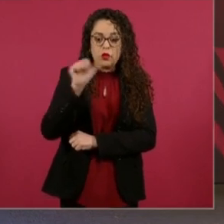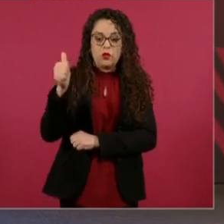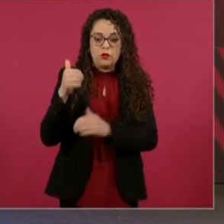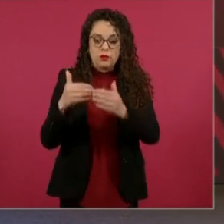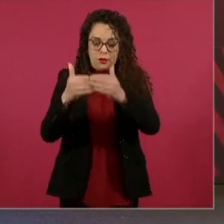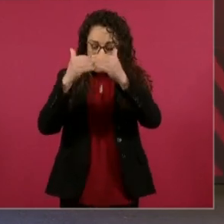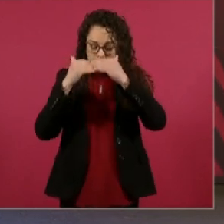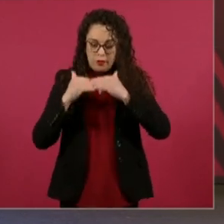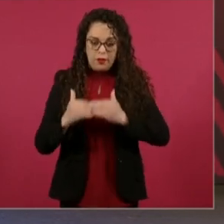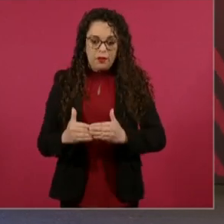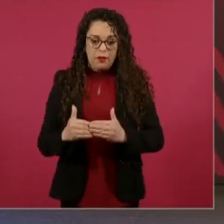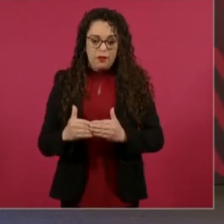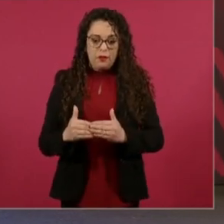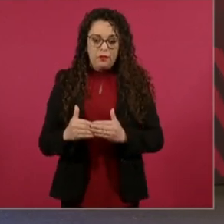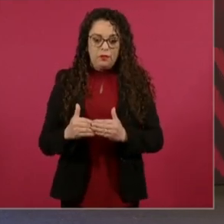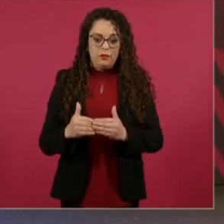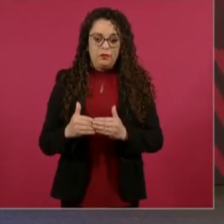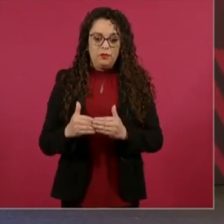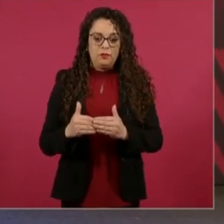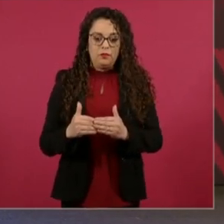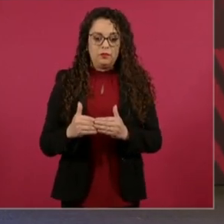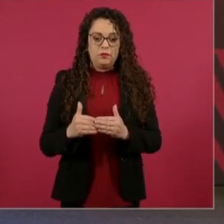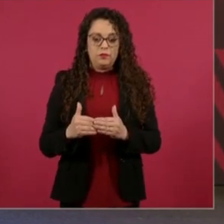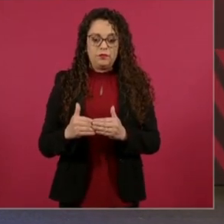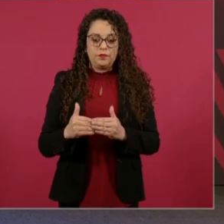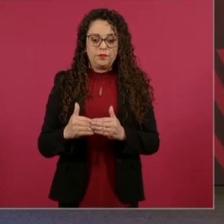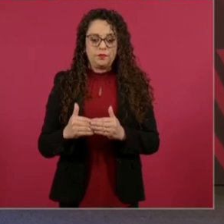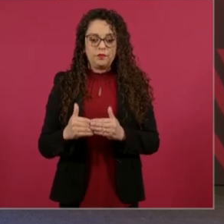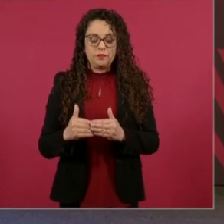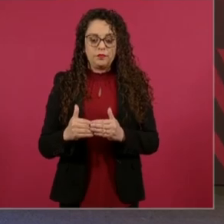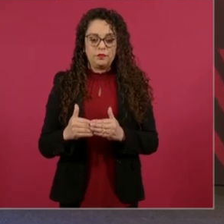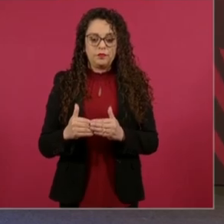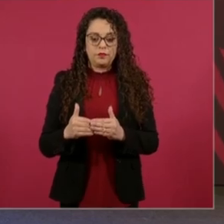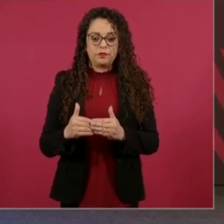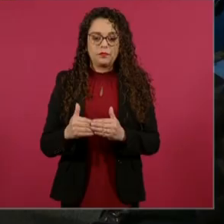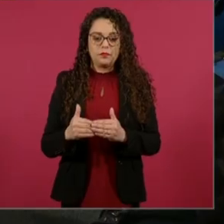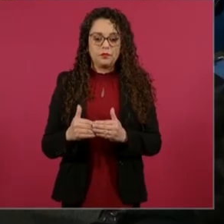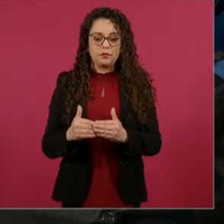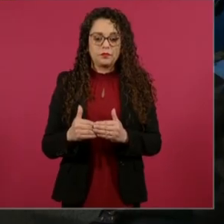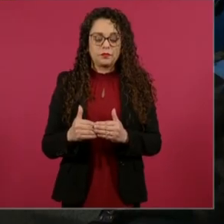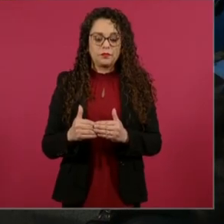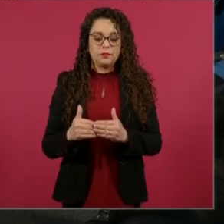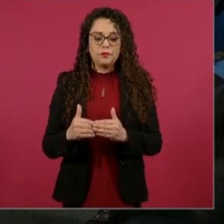Otra por acá, por el sureste, a ver por dónde está, aquí está,